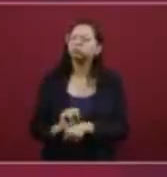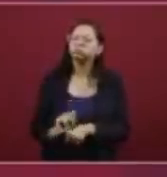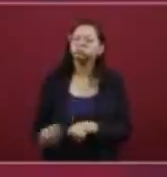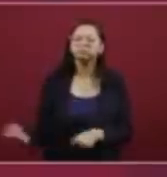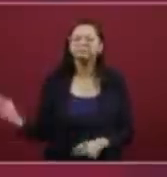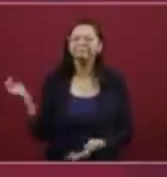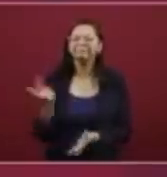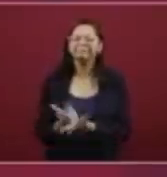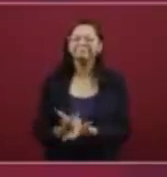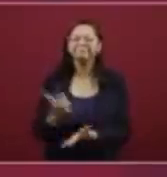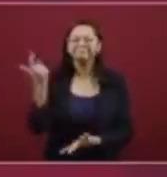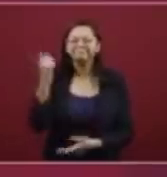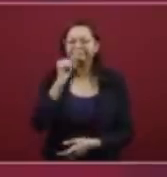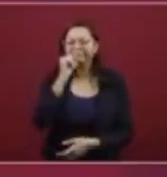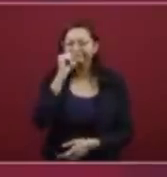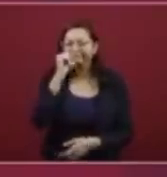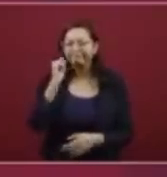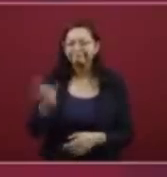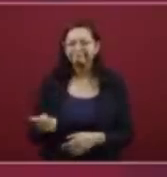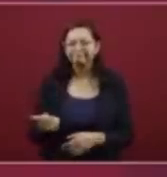en